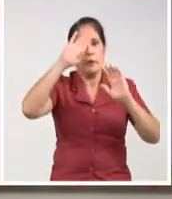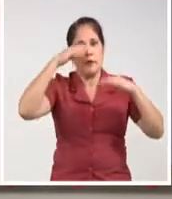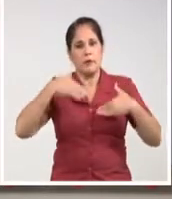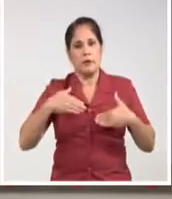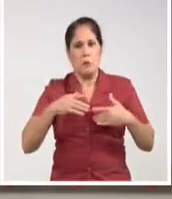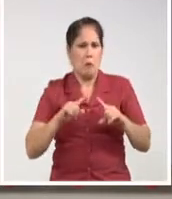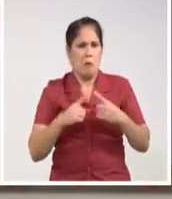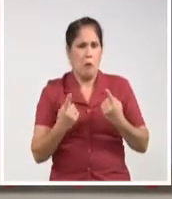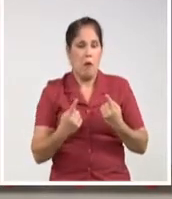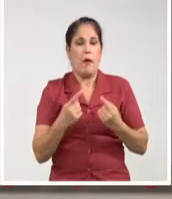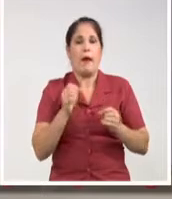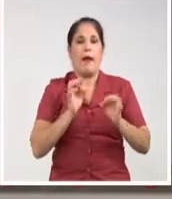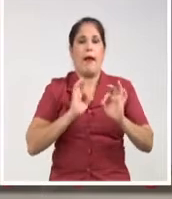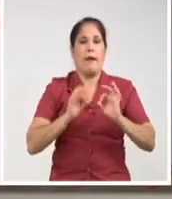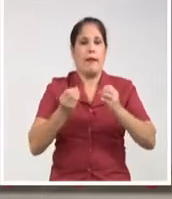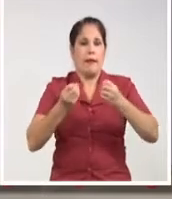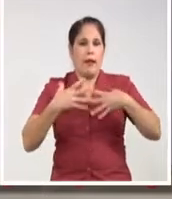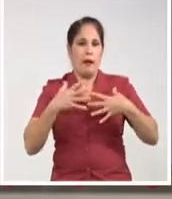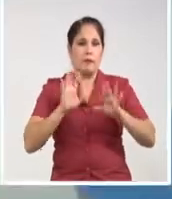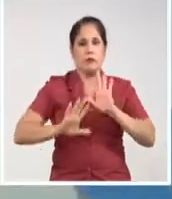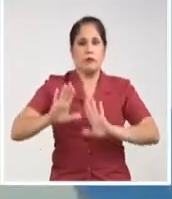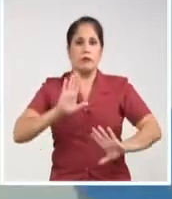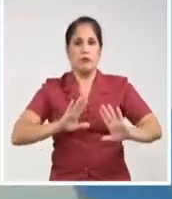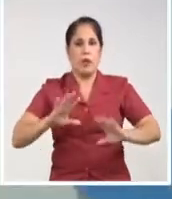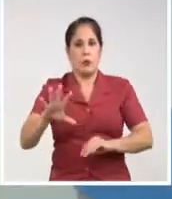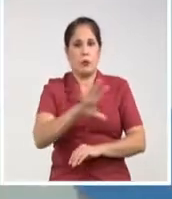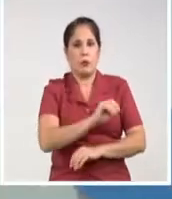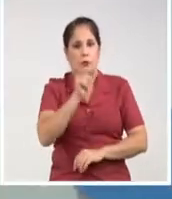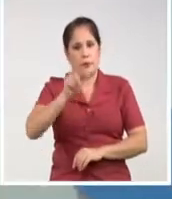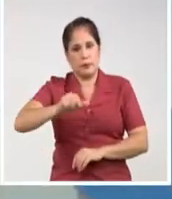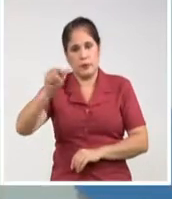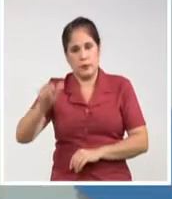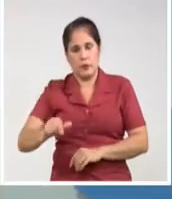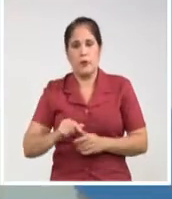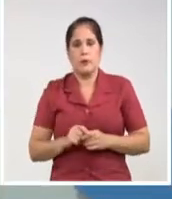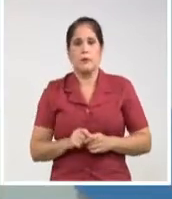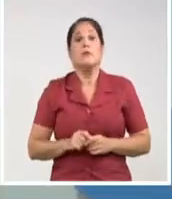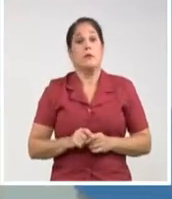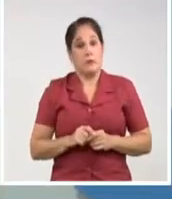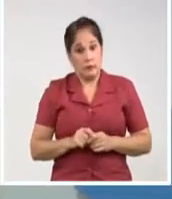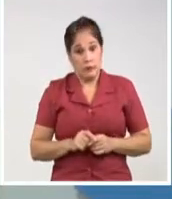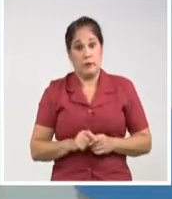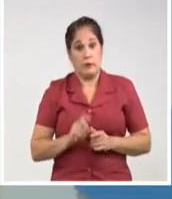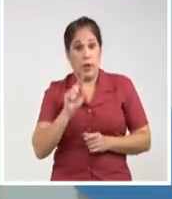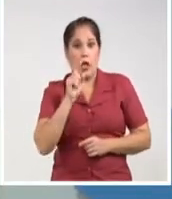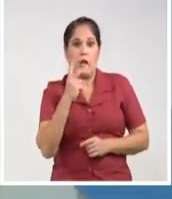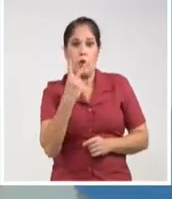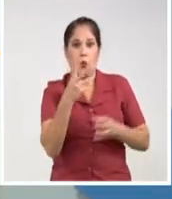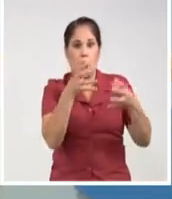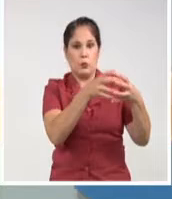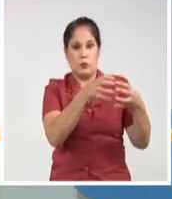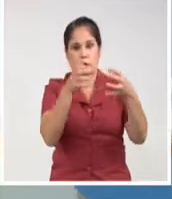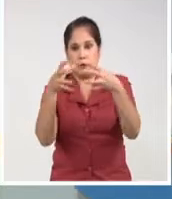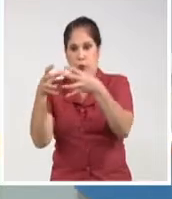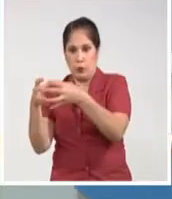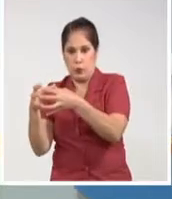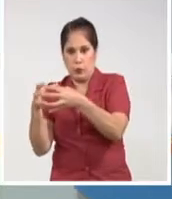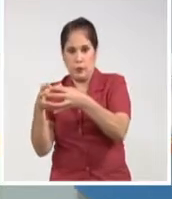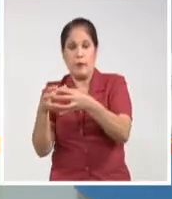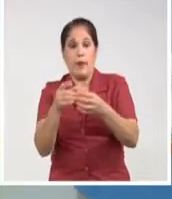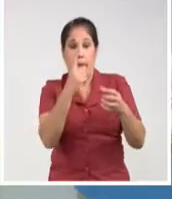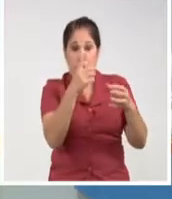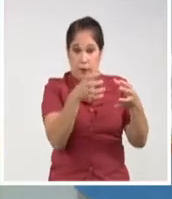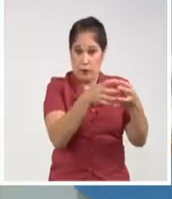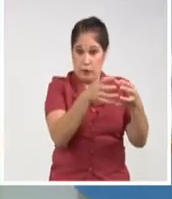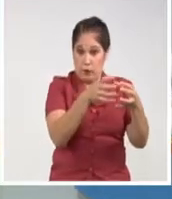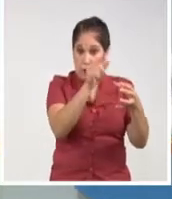Pública para la inmunización en estos casos? Vamos a determinar que existen 2 grupos de personas. Un primer grupo